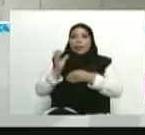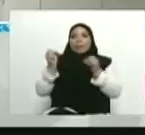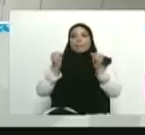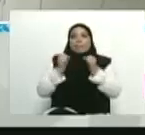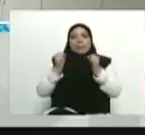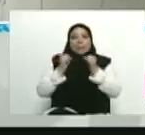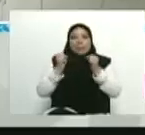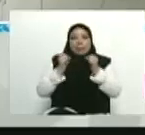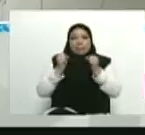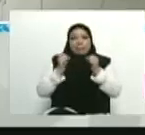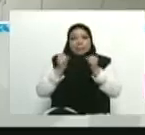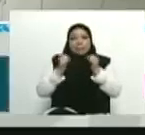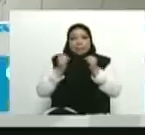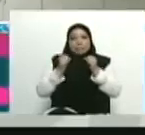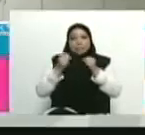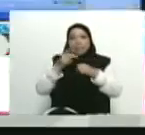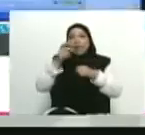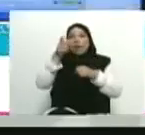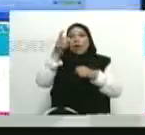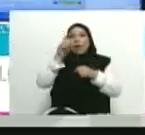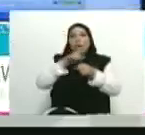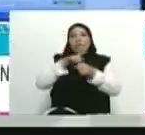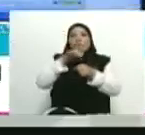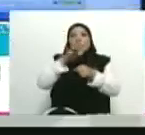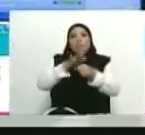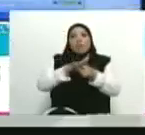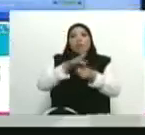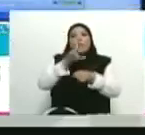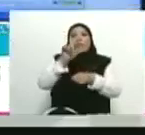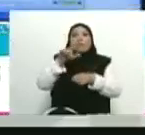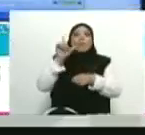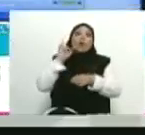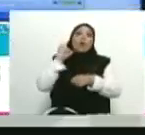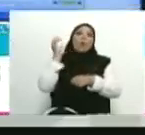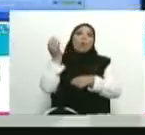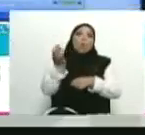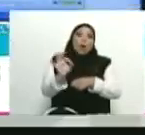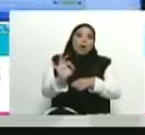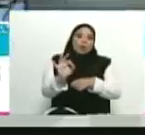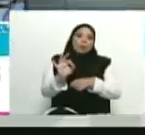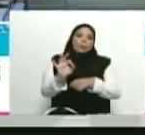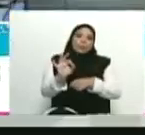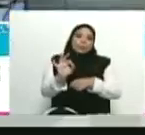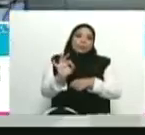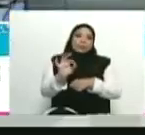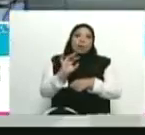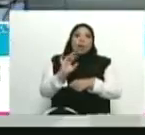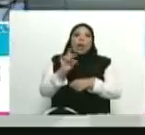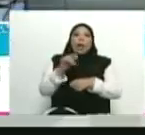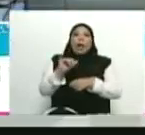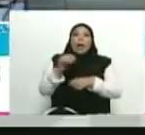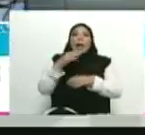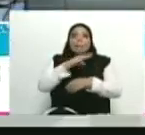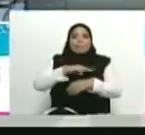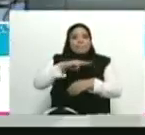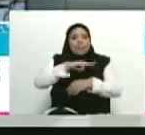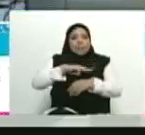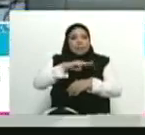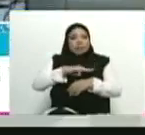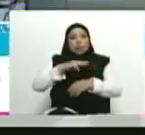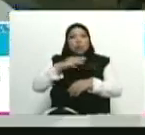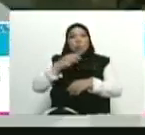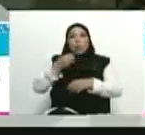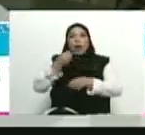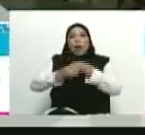Mérida, Falcón y Guárico, por supuesto. Nuestra misión es producir bienes y servicios